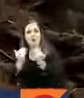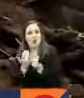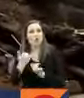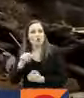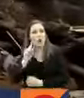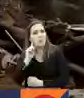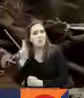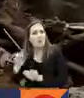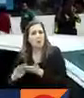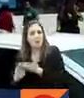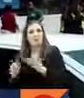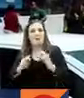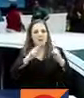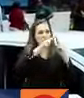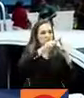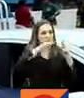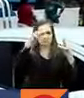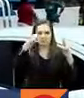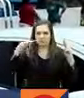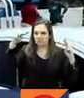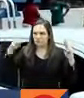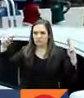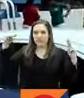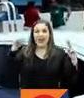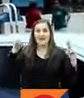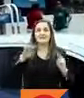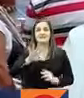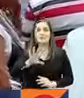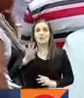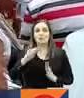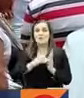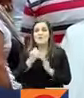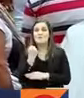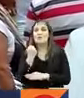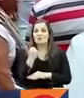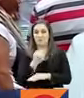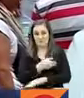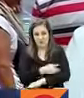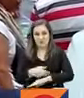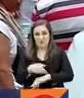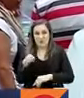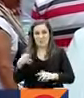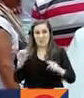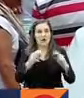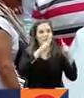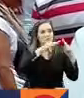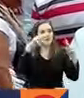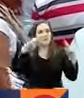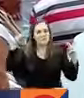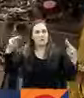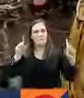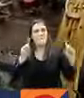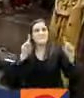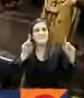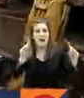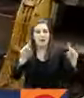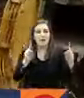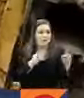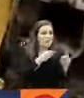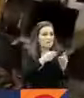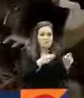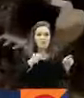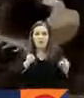subestación eléctrica Renacer por un valor superior a 54.000 millones de pesos. Pero los damnificados manifiestan que si las autoridades no avanzan en las